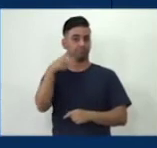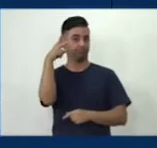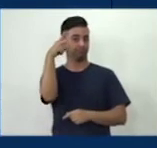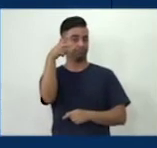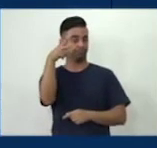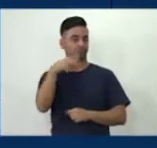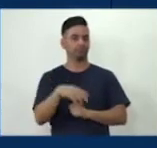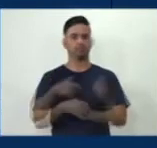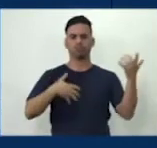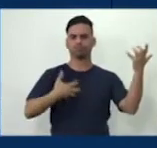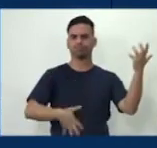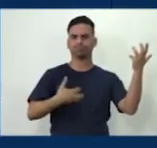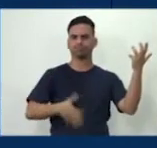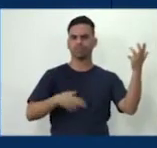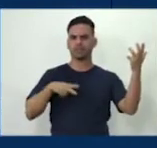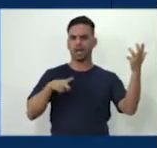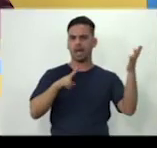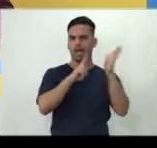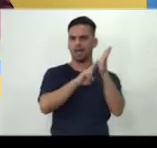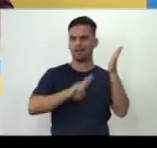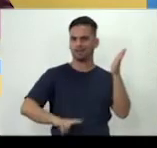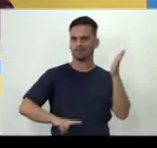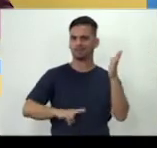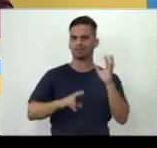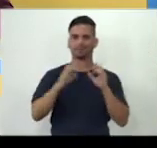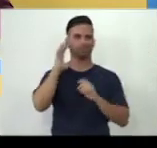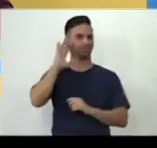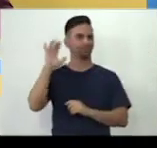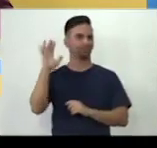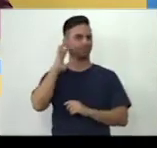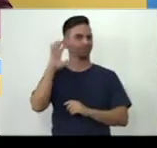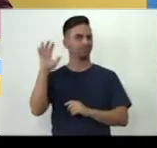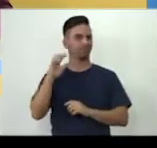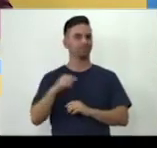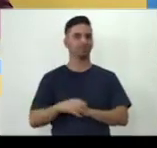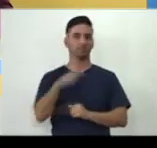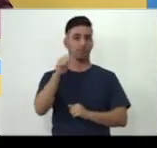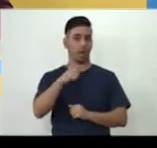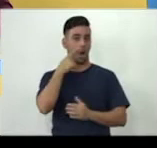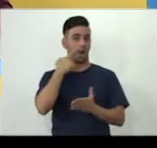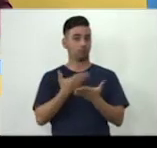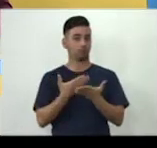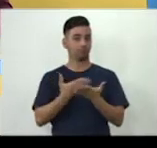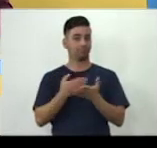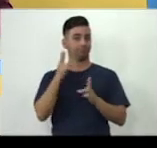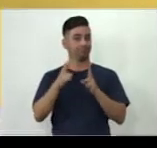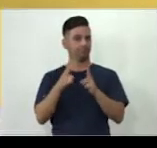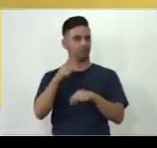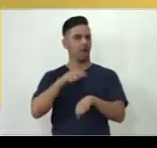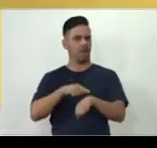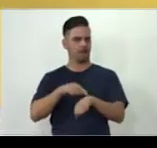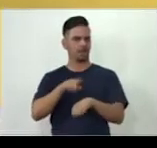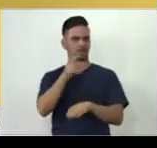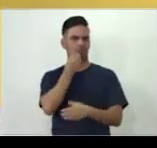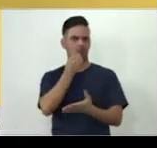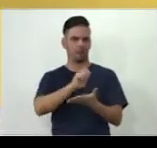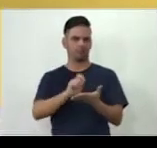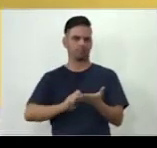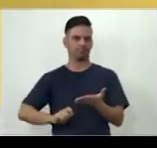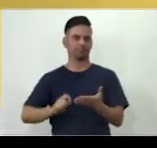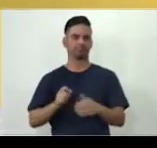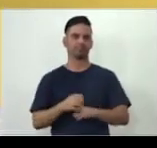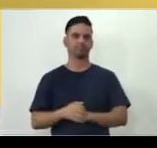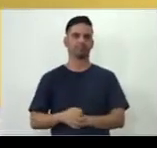eléctrica. Y estamos proponiendo algún ejercicio que vamos a darle un tiempo para que ustedes lo puedan copiar